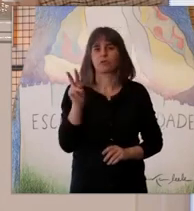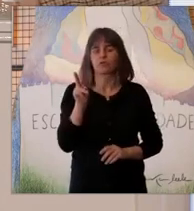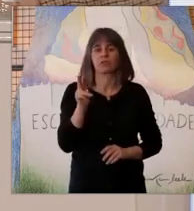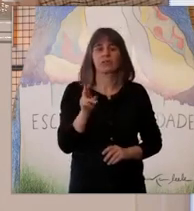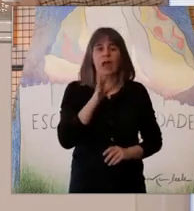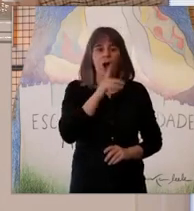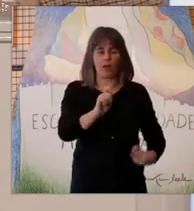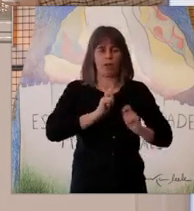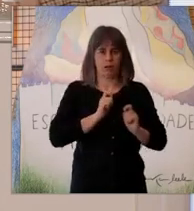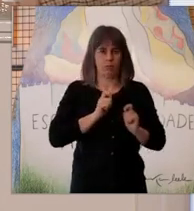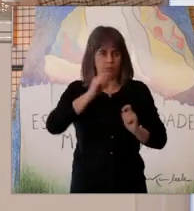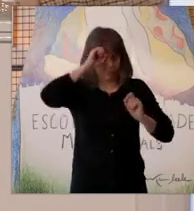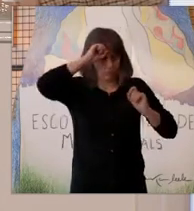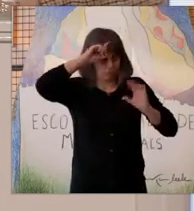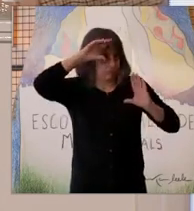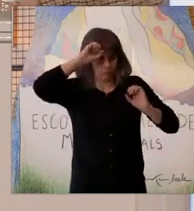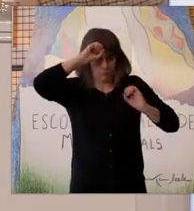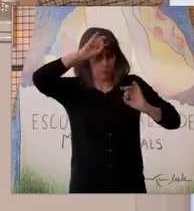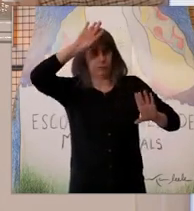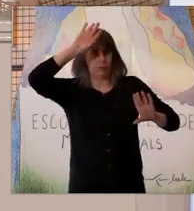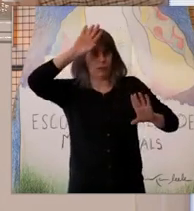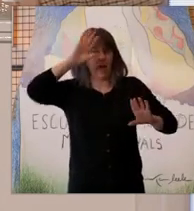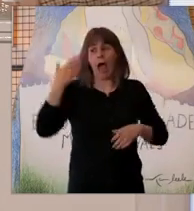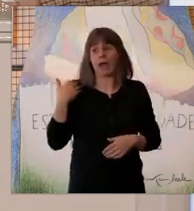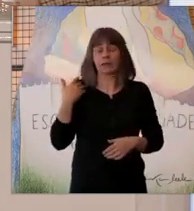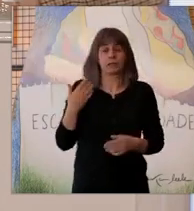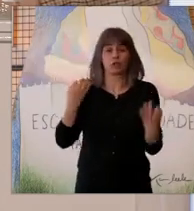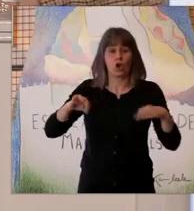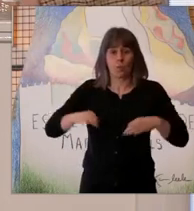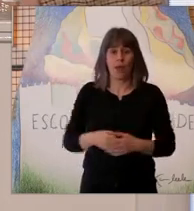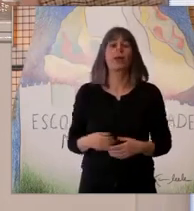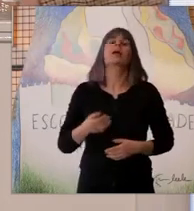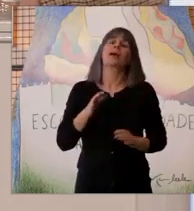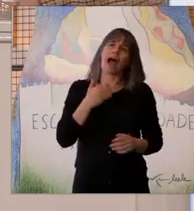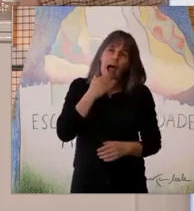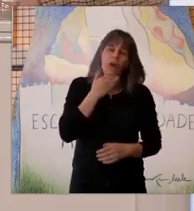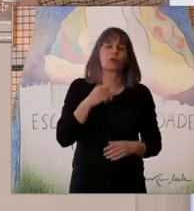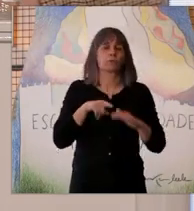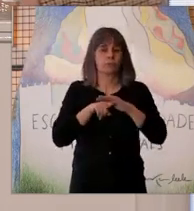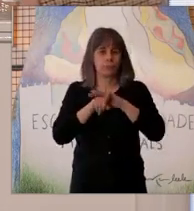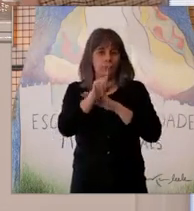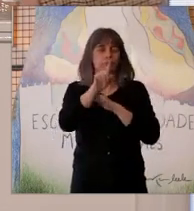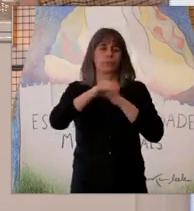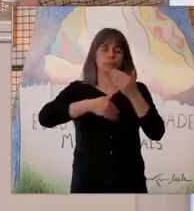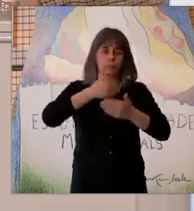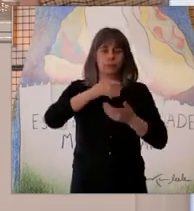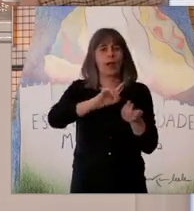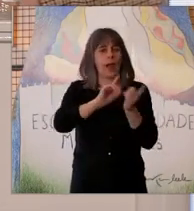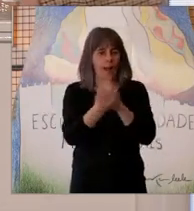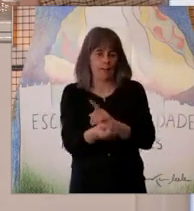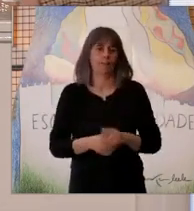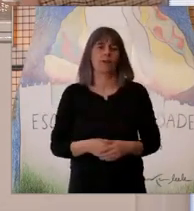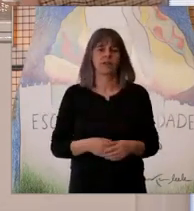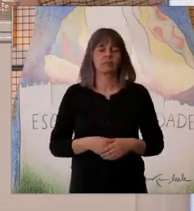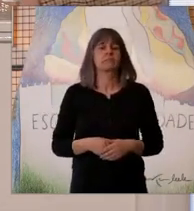lo teníamos como como normal si han cambiado si han cambiado cosas Si hemos avanzado en todos estos años